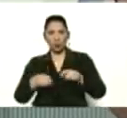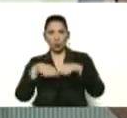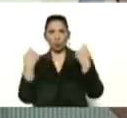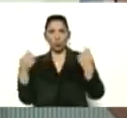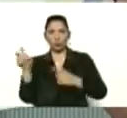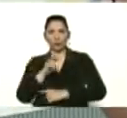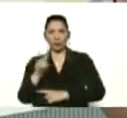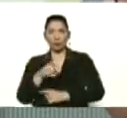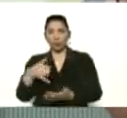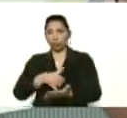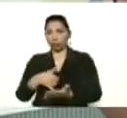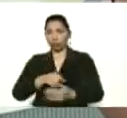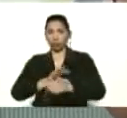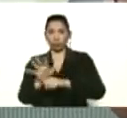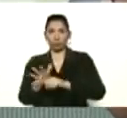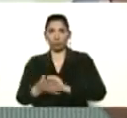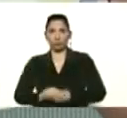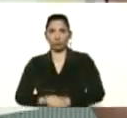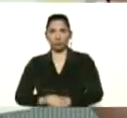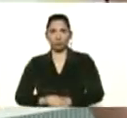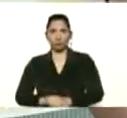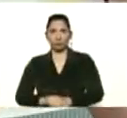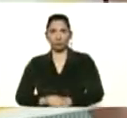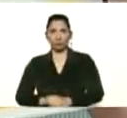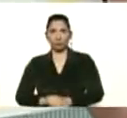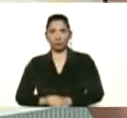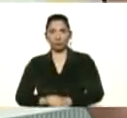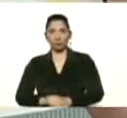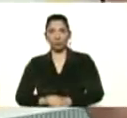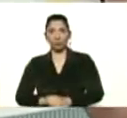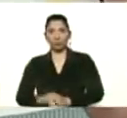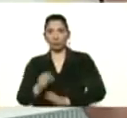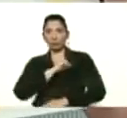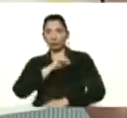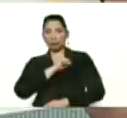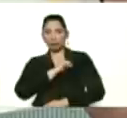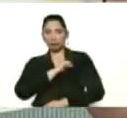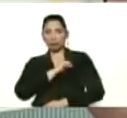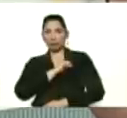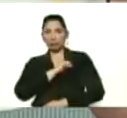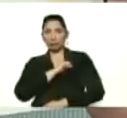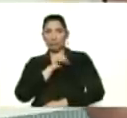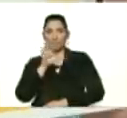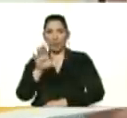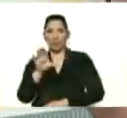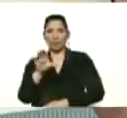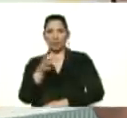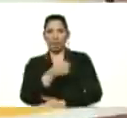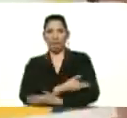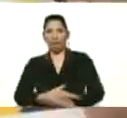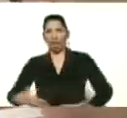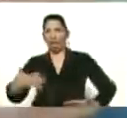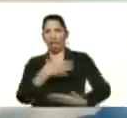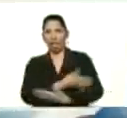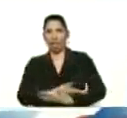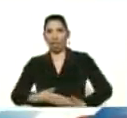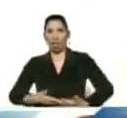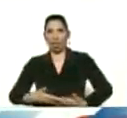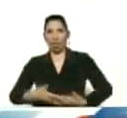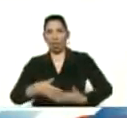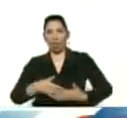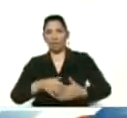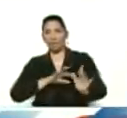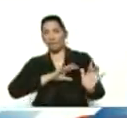excepcionalmente vulnerable al coronavirus. Los vecinos temen que el país desangrará a los